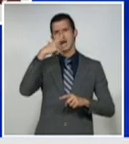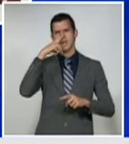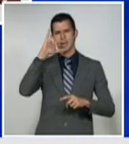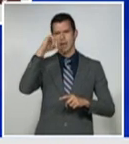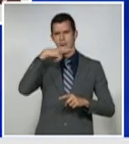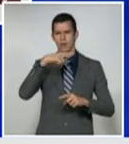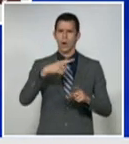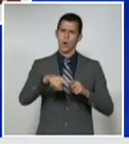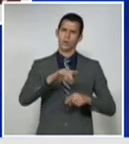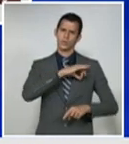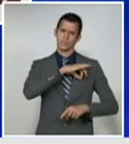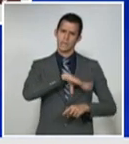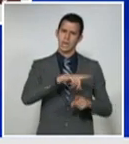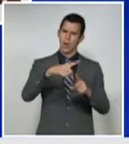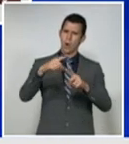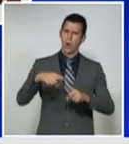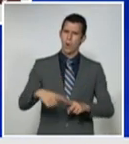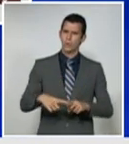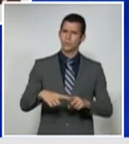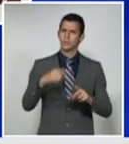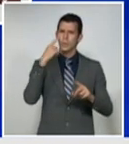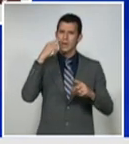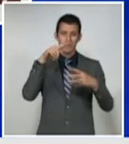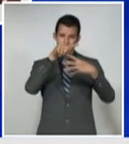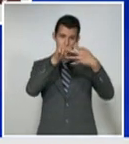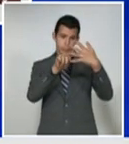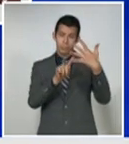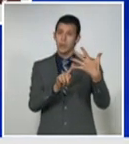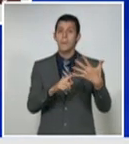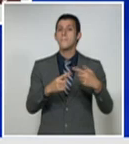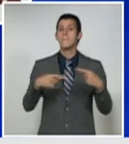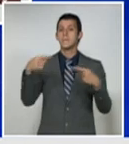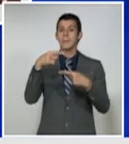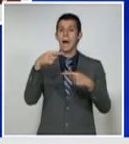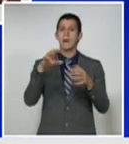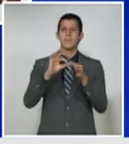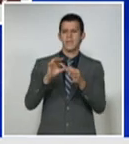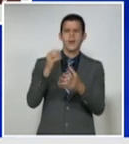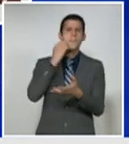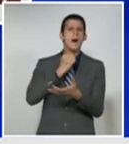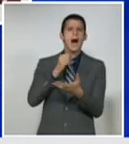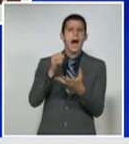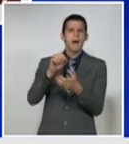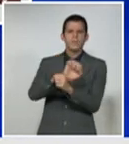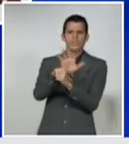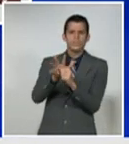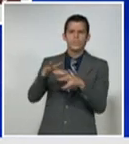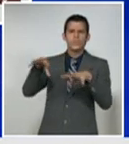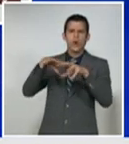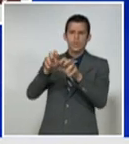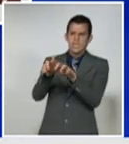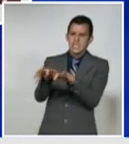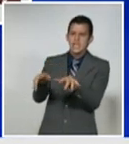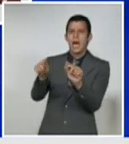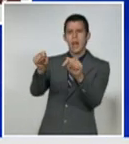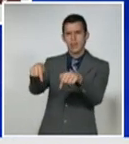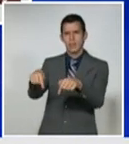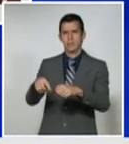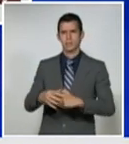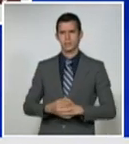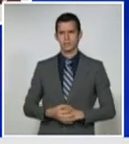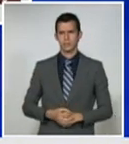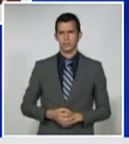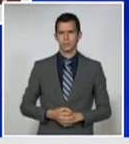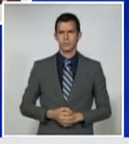Ese es los que están en los primeros lugares aportando el mayor número de casos. Que sin restarle